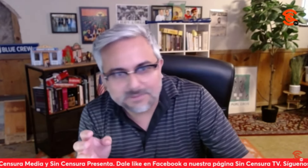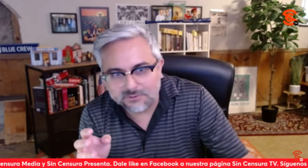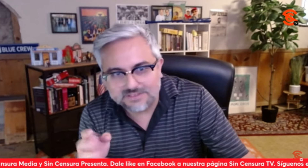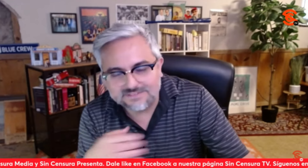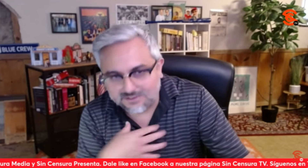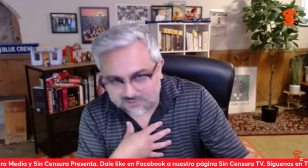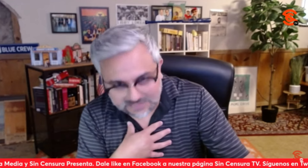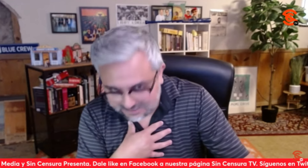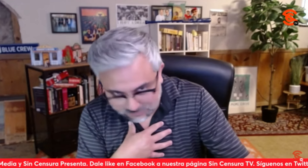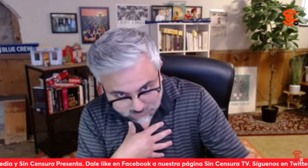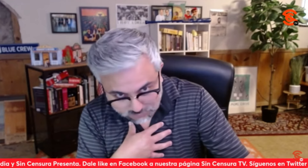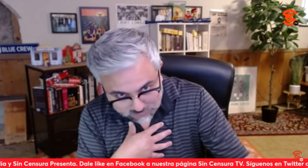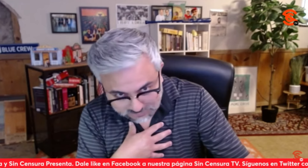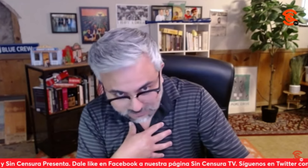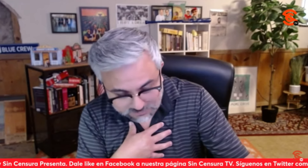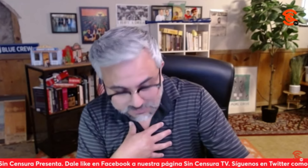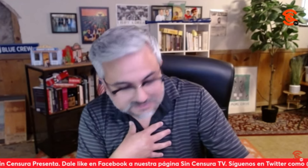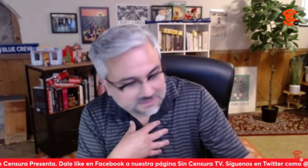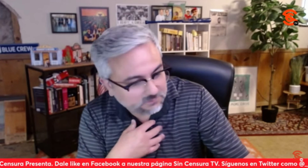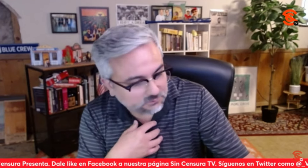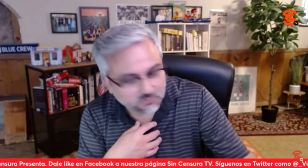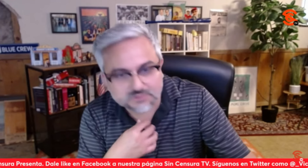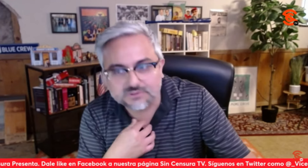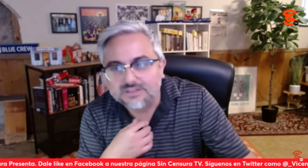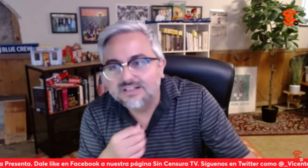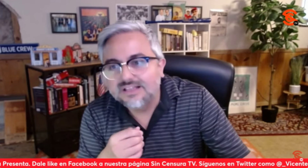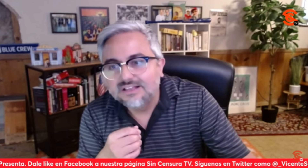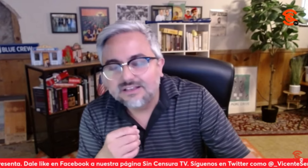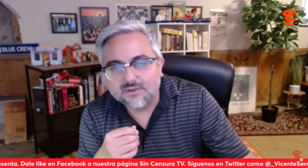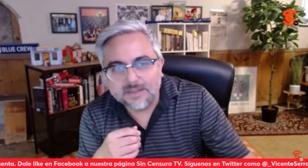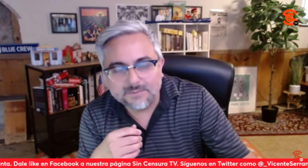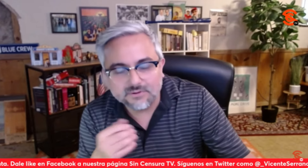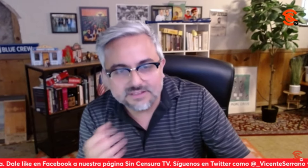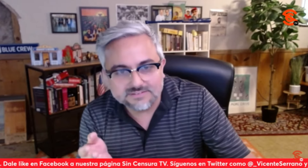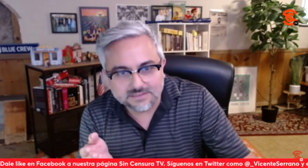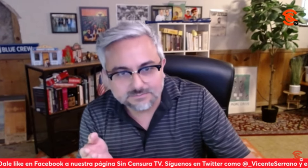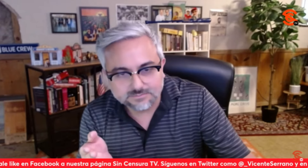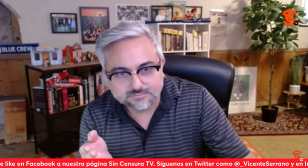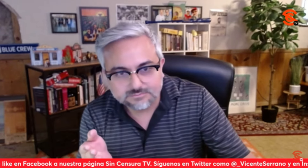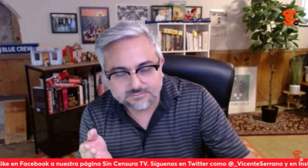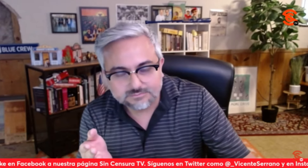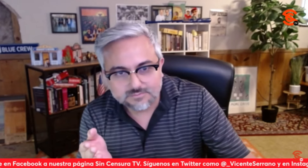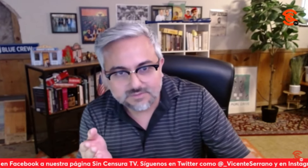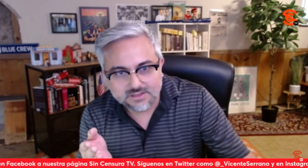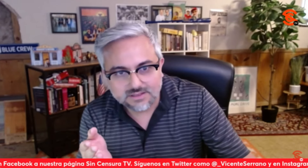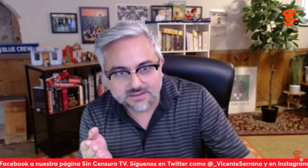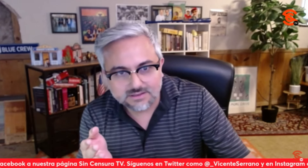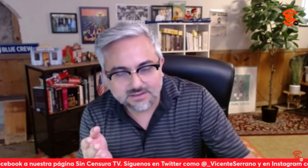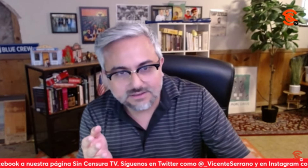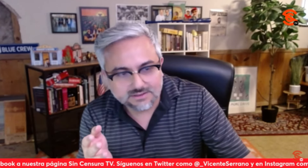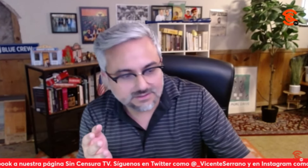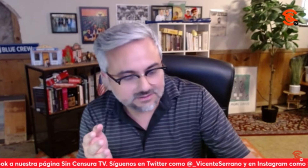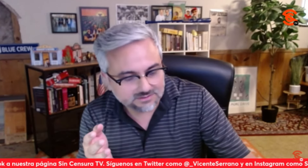una periodista, a quien yo no considero periodista, por supuesto, que una periodista